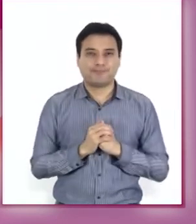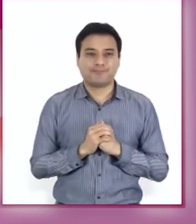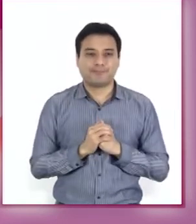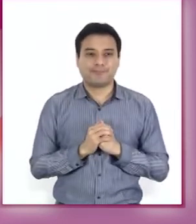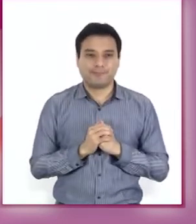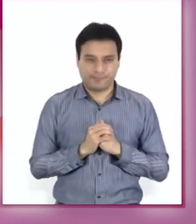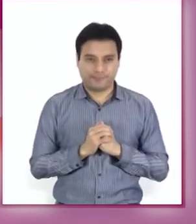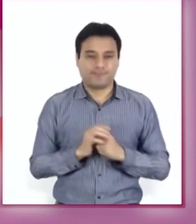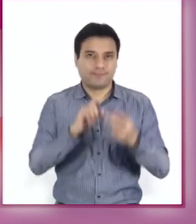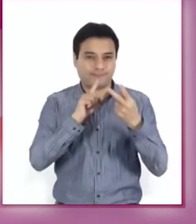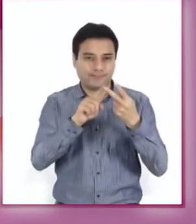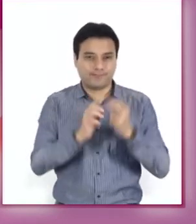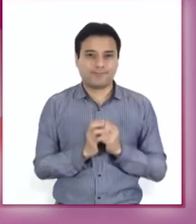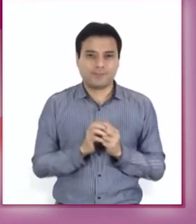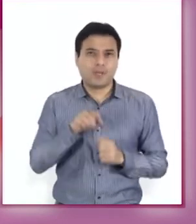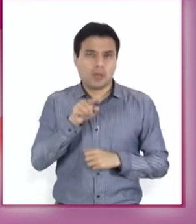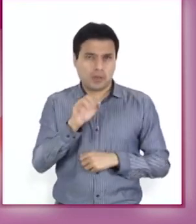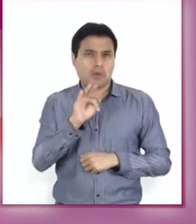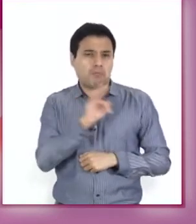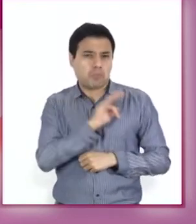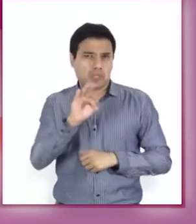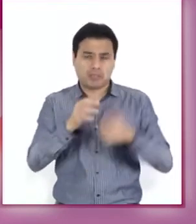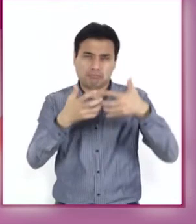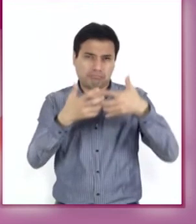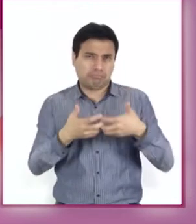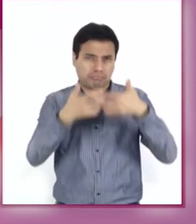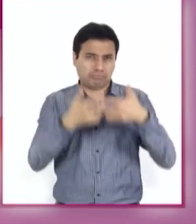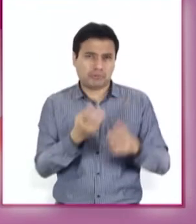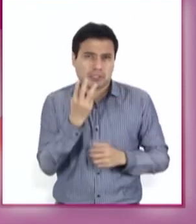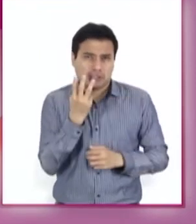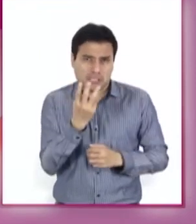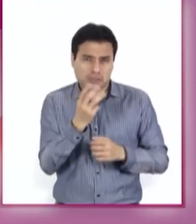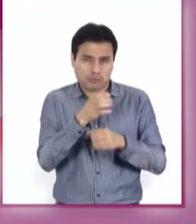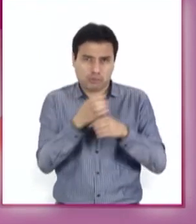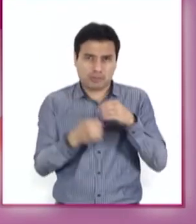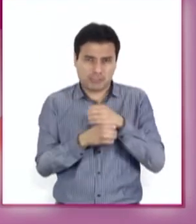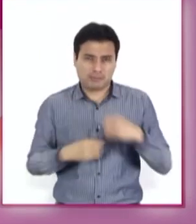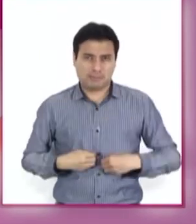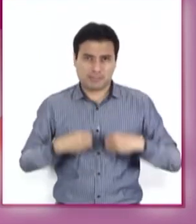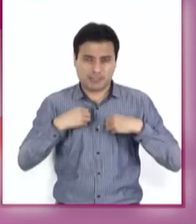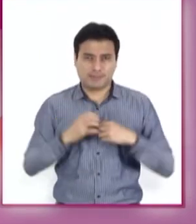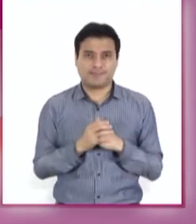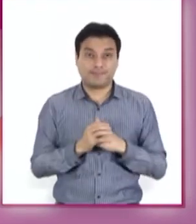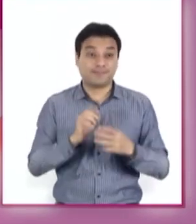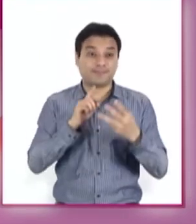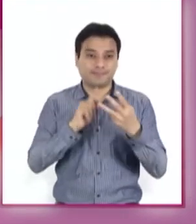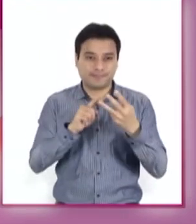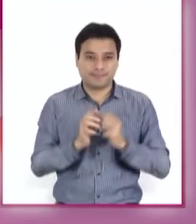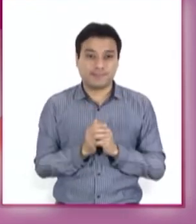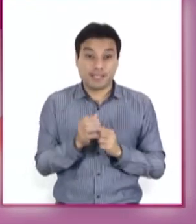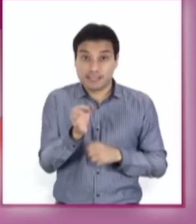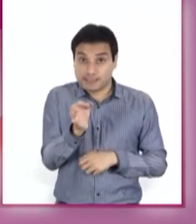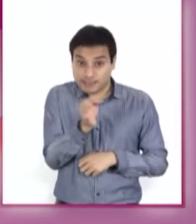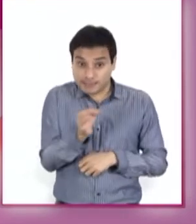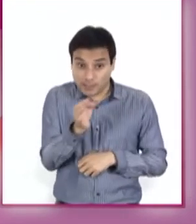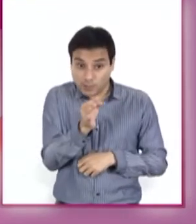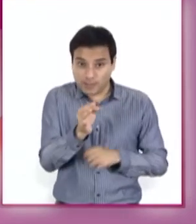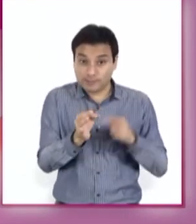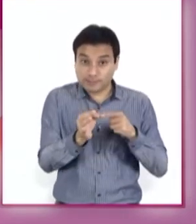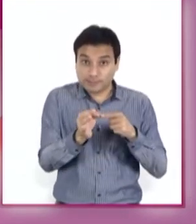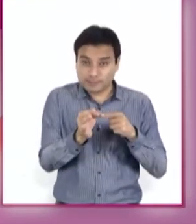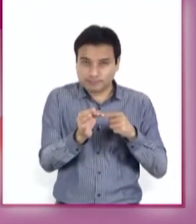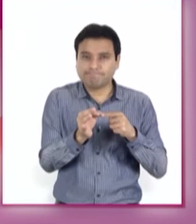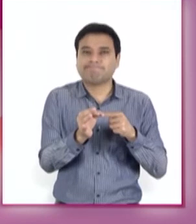2. Posee la capacidad de realizar 3 funciones vitales. 3. La célula es un